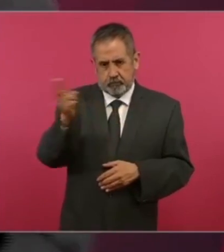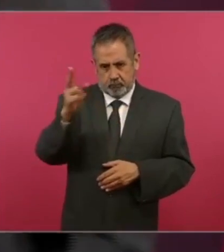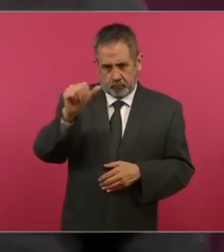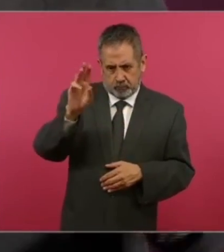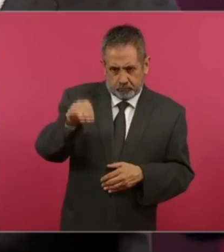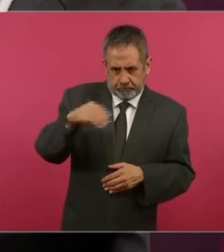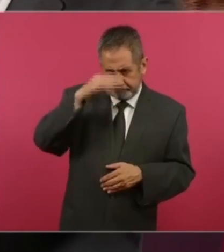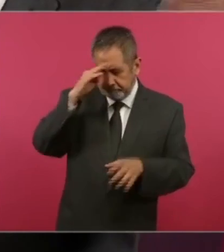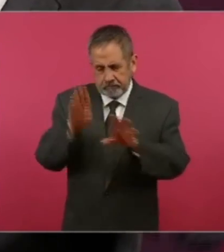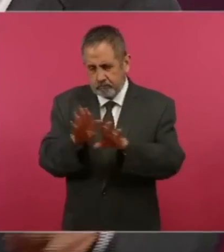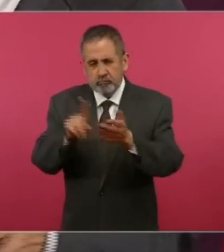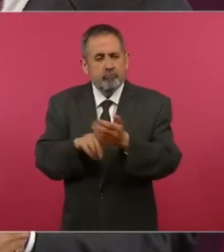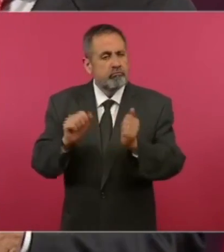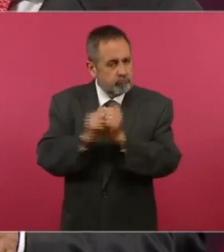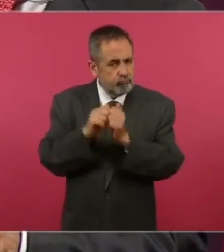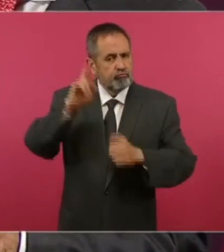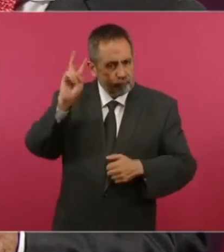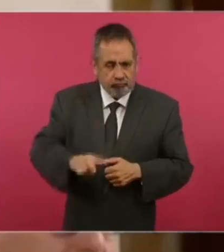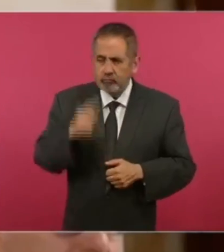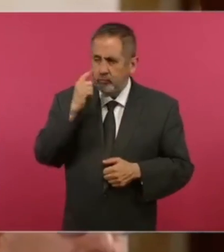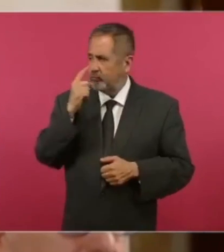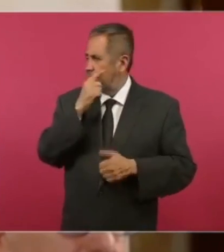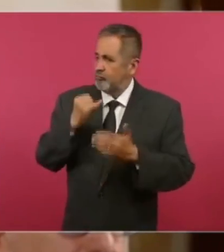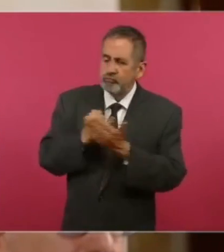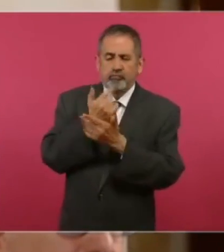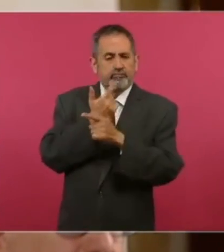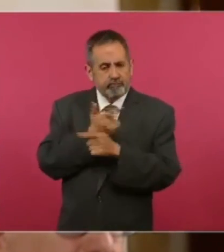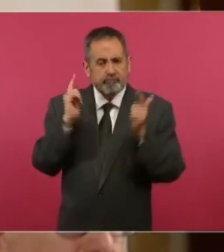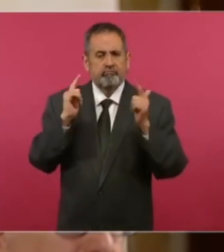de actuar con democracia.